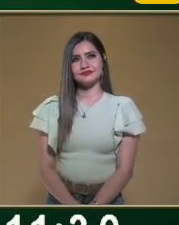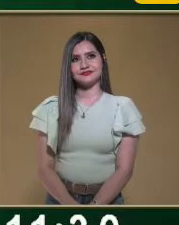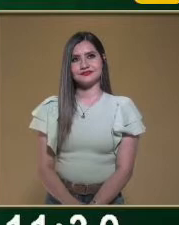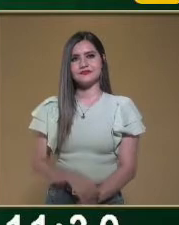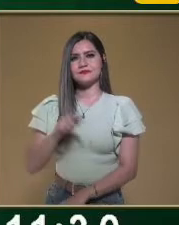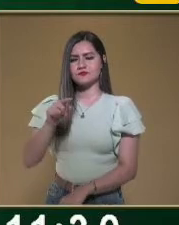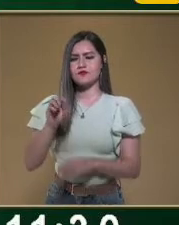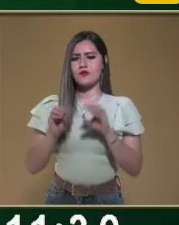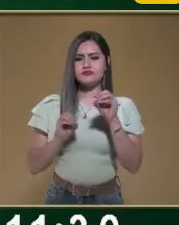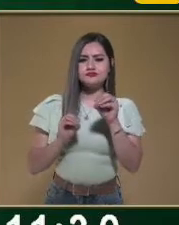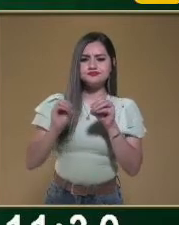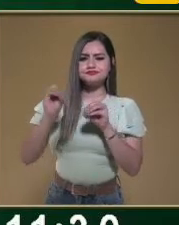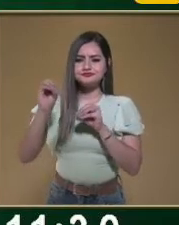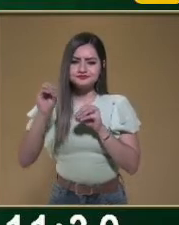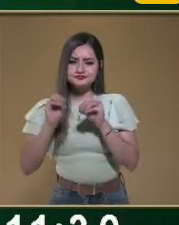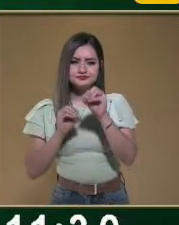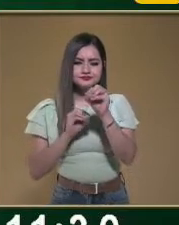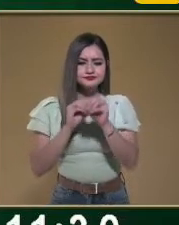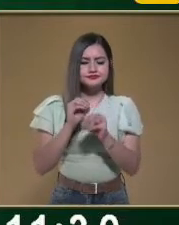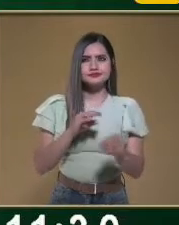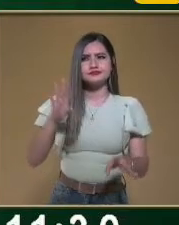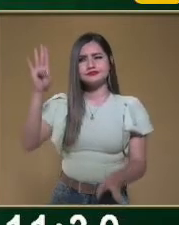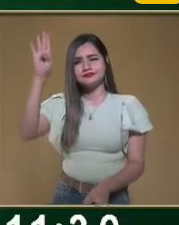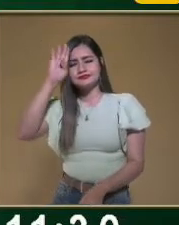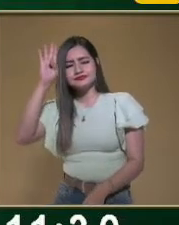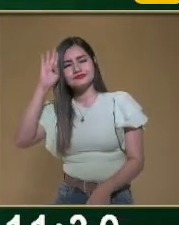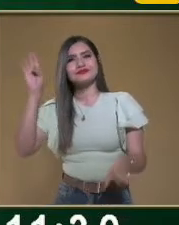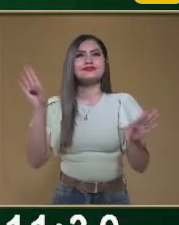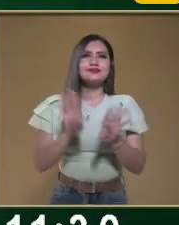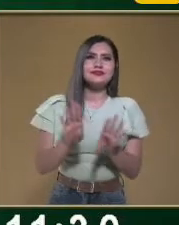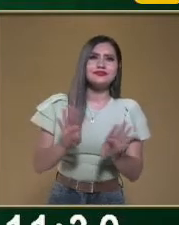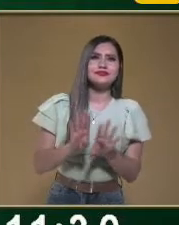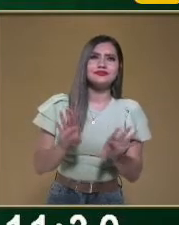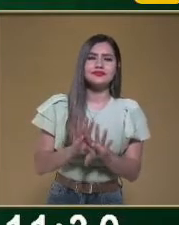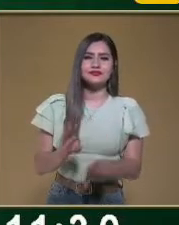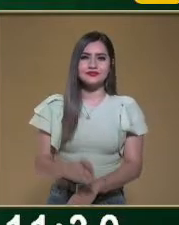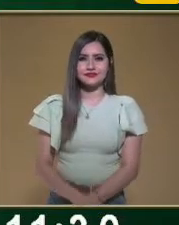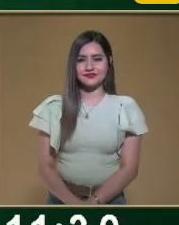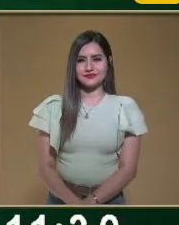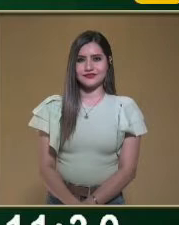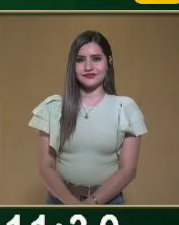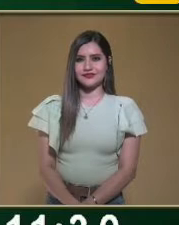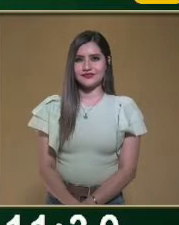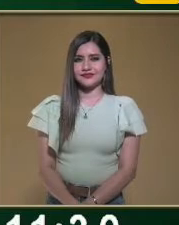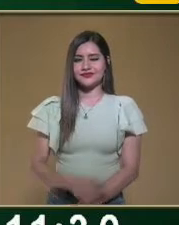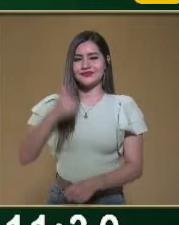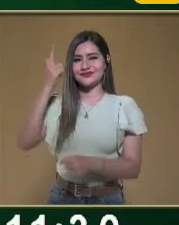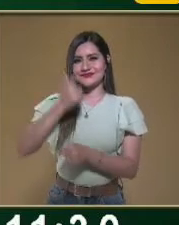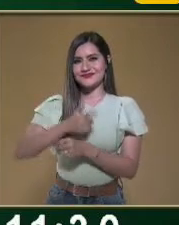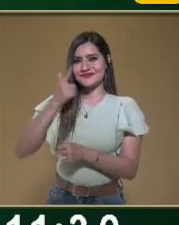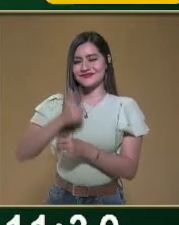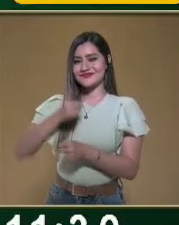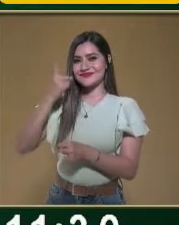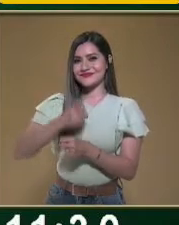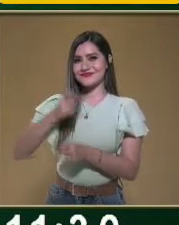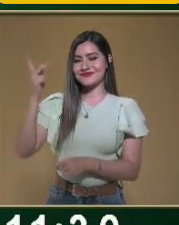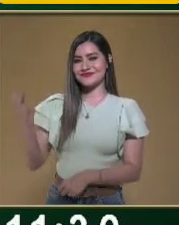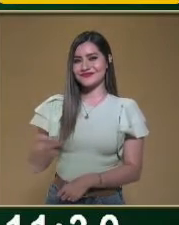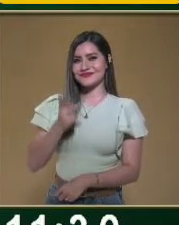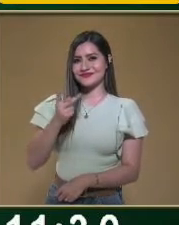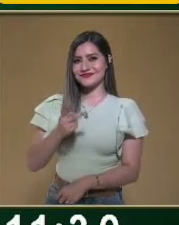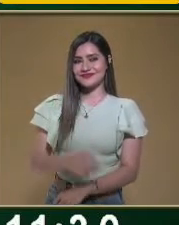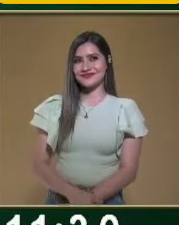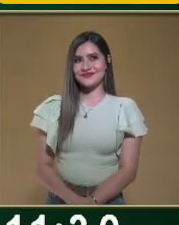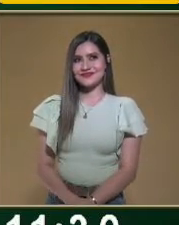una manera y acomódalas de otra, a ver si puedes formar una palabra. Bueno, pues vamos a descubrir la primer palabra, maestra Ana,